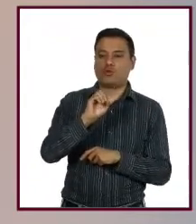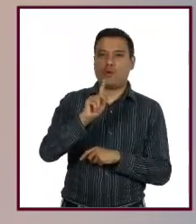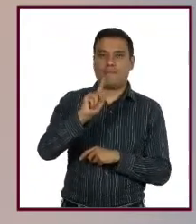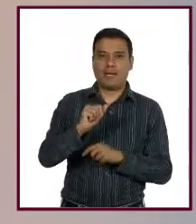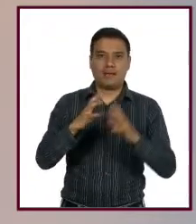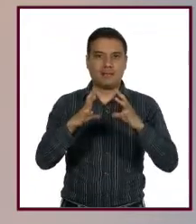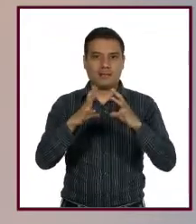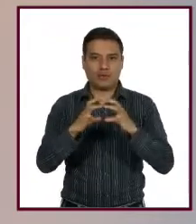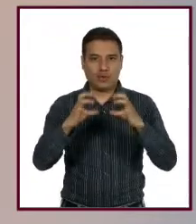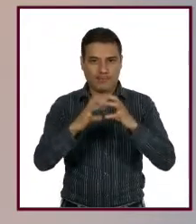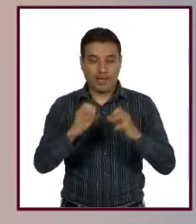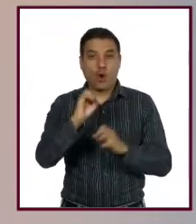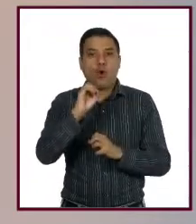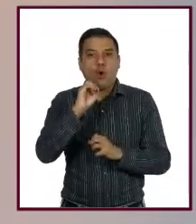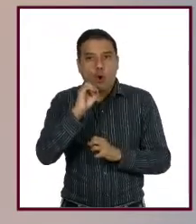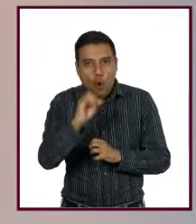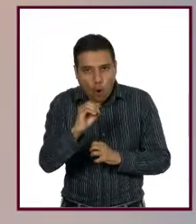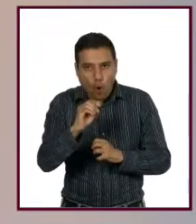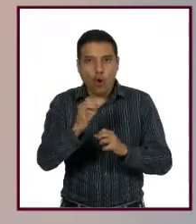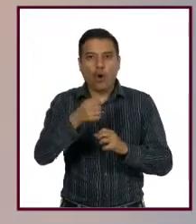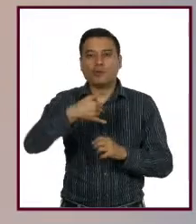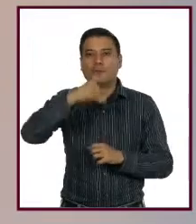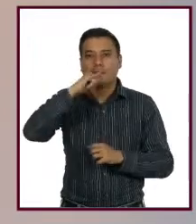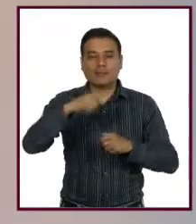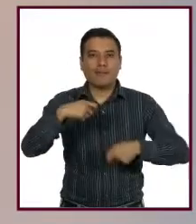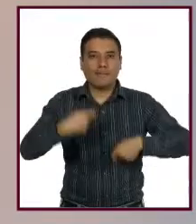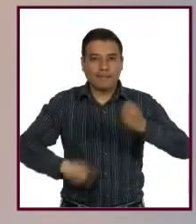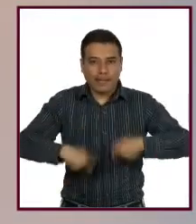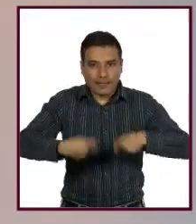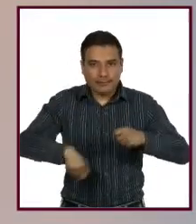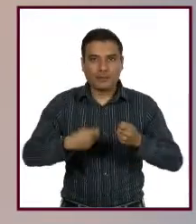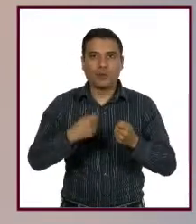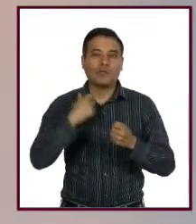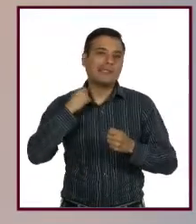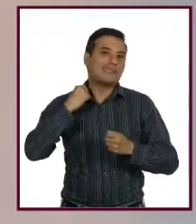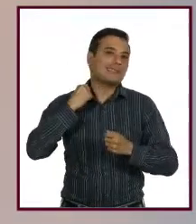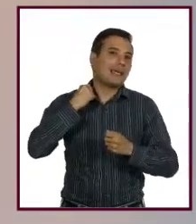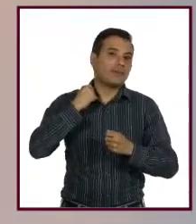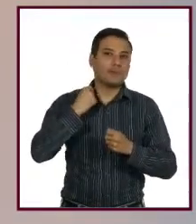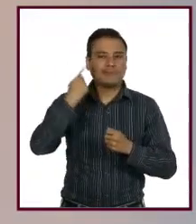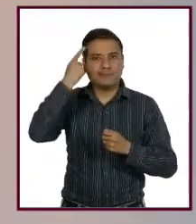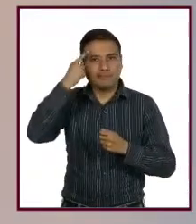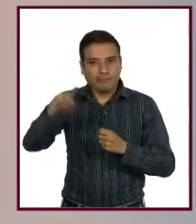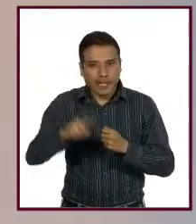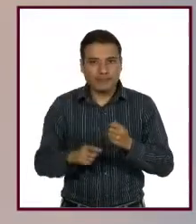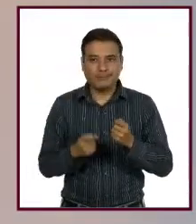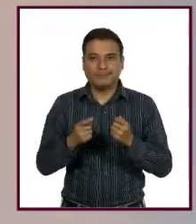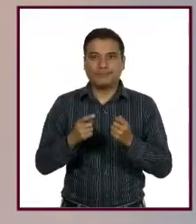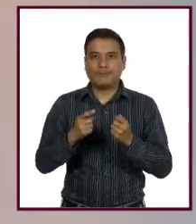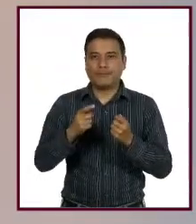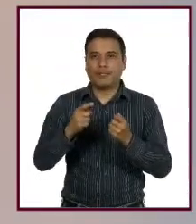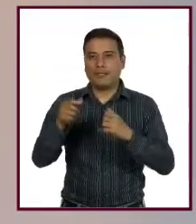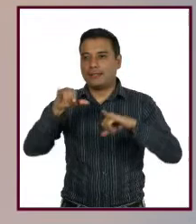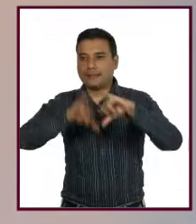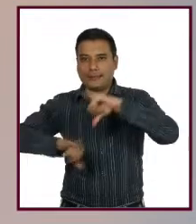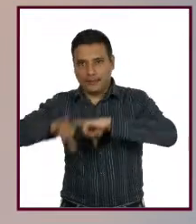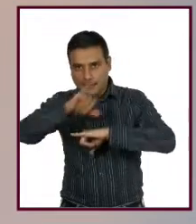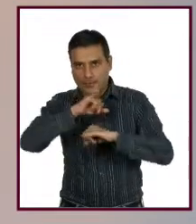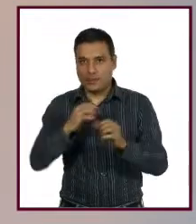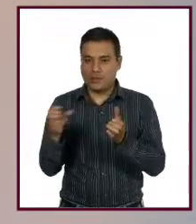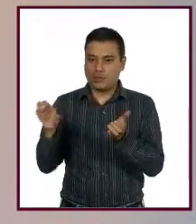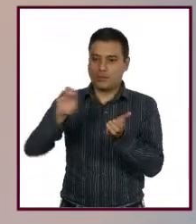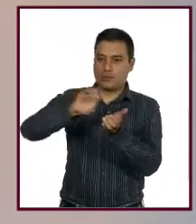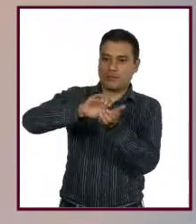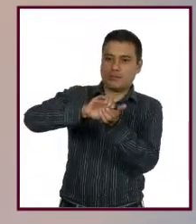envases de plástico, los trapos para inundarlas, para vertir disolventes y usarlas en lo